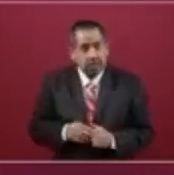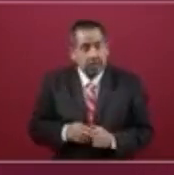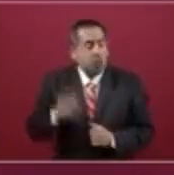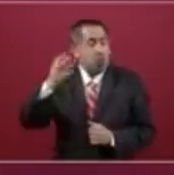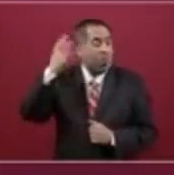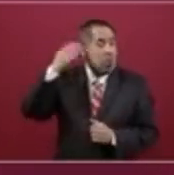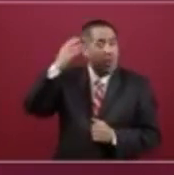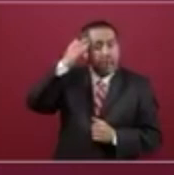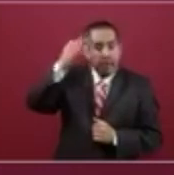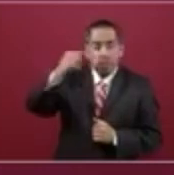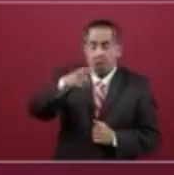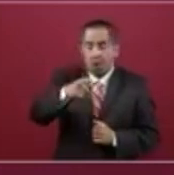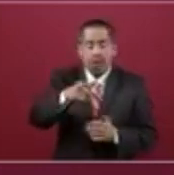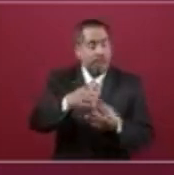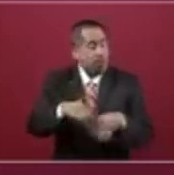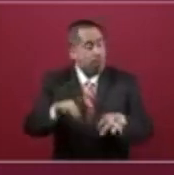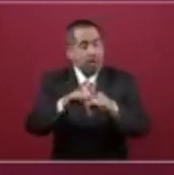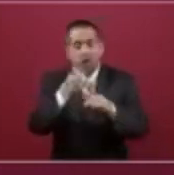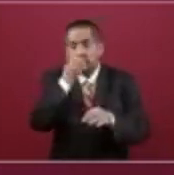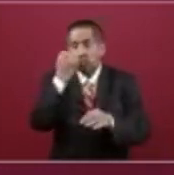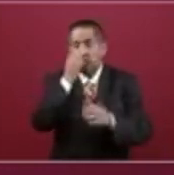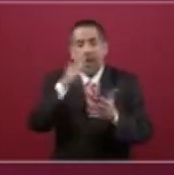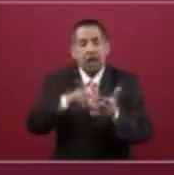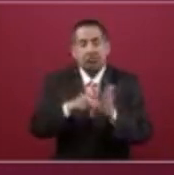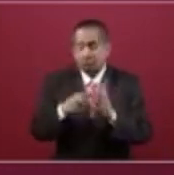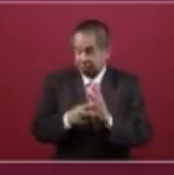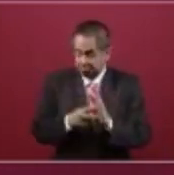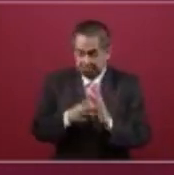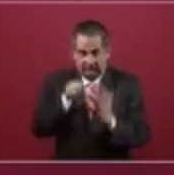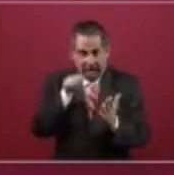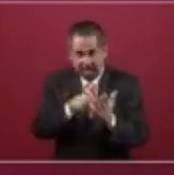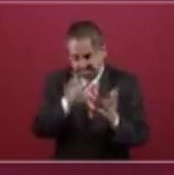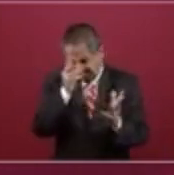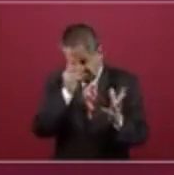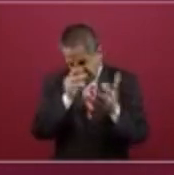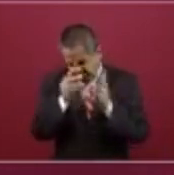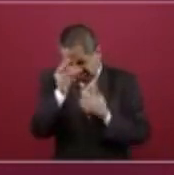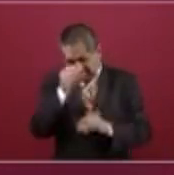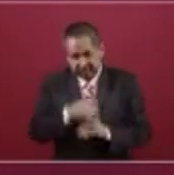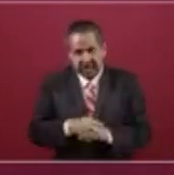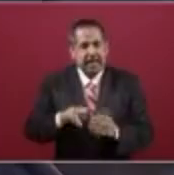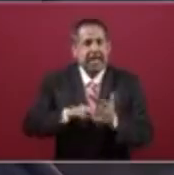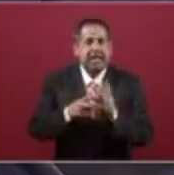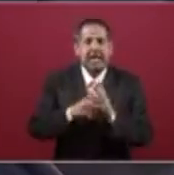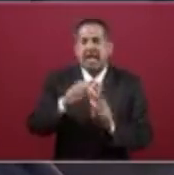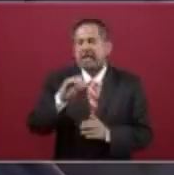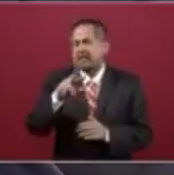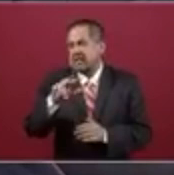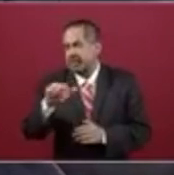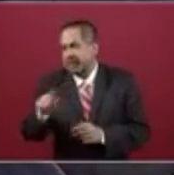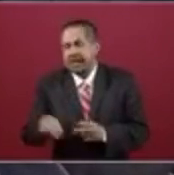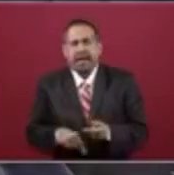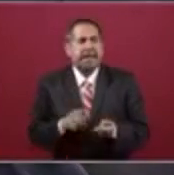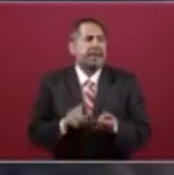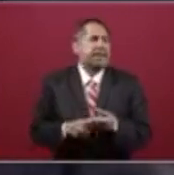eran muy importantes las escuelas de ingeniería, la ingeniería civil, la